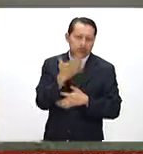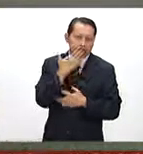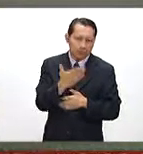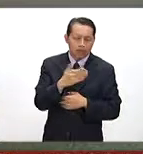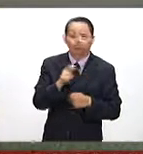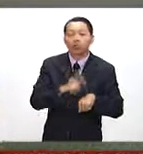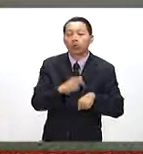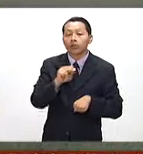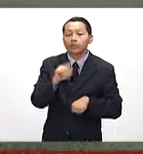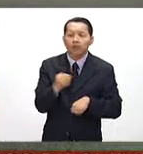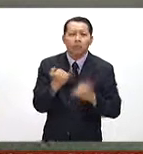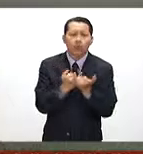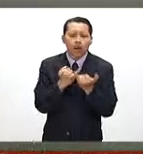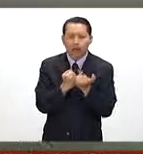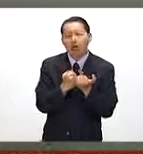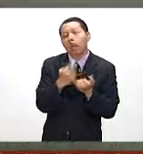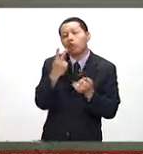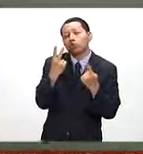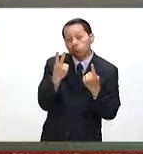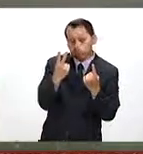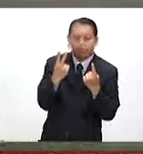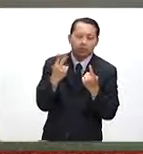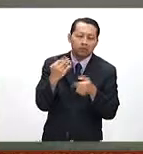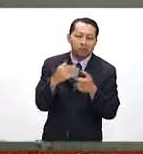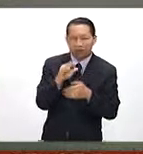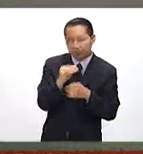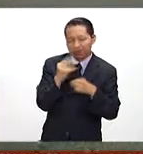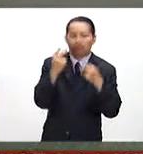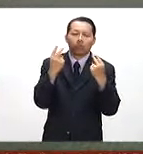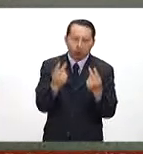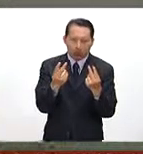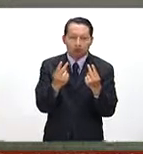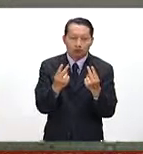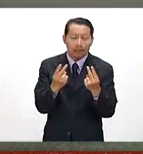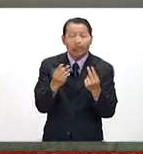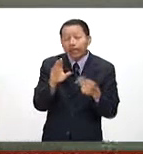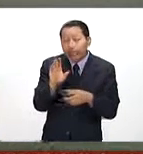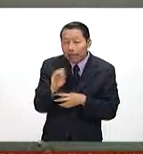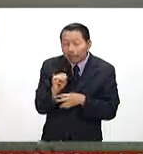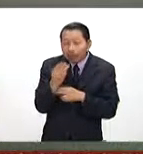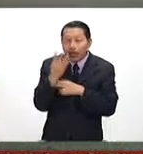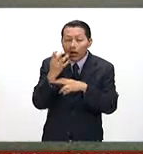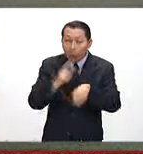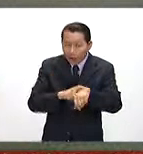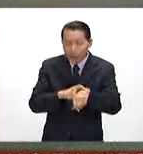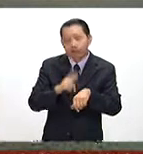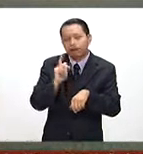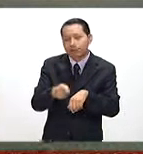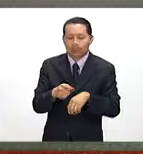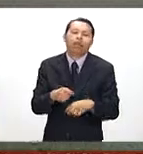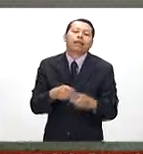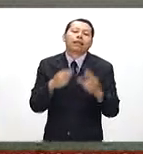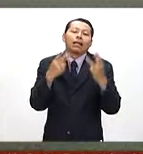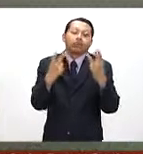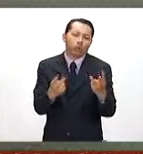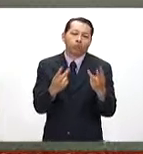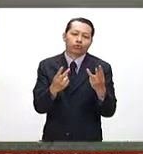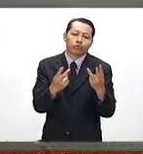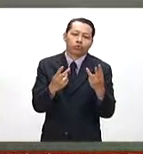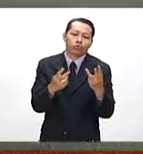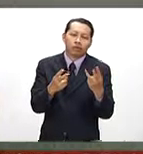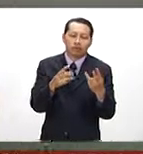89 iba perdiendo 2-1. Empata en el 90 2-2 y en el 94 pone el 3-2.